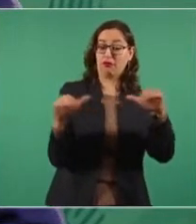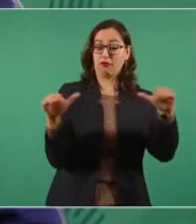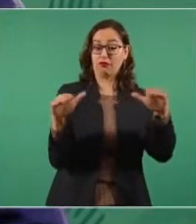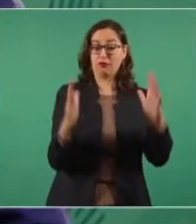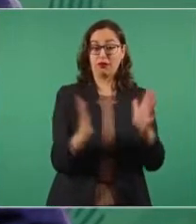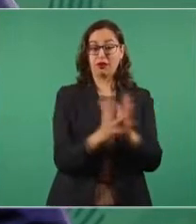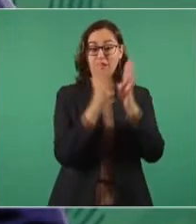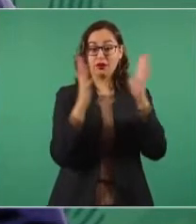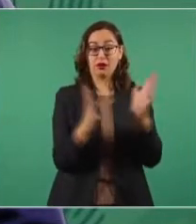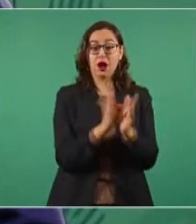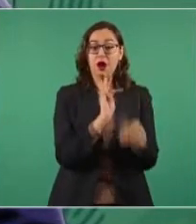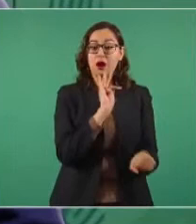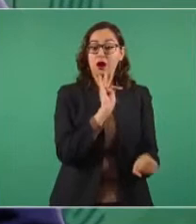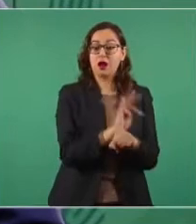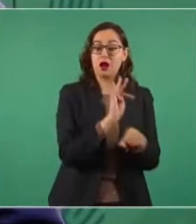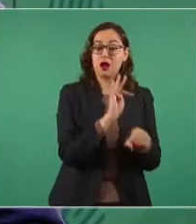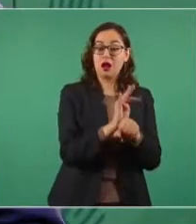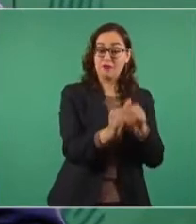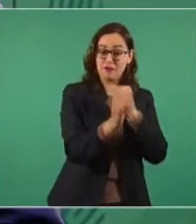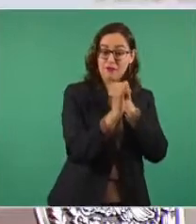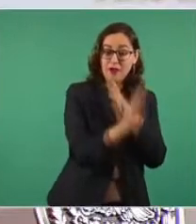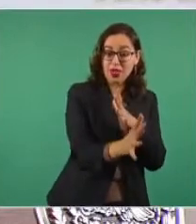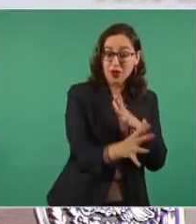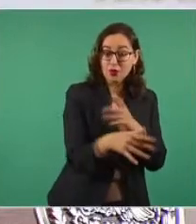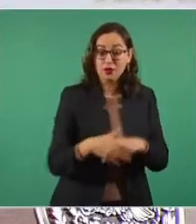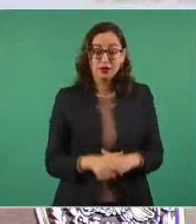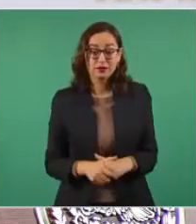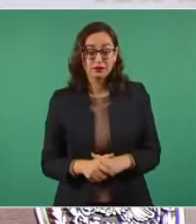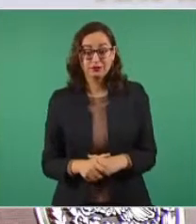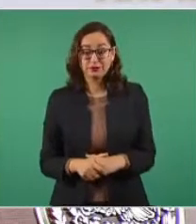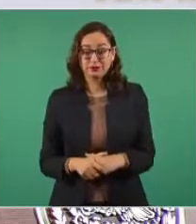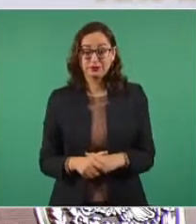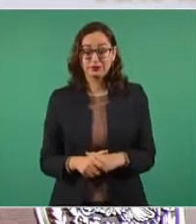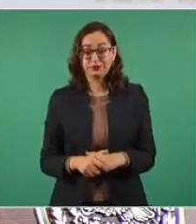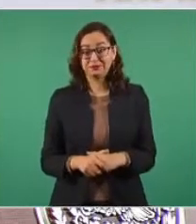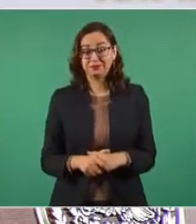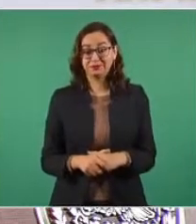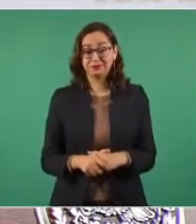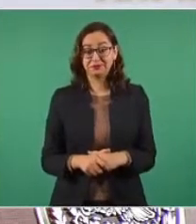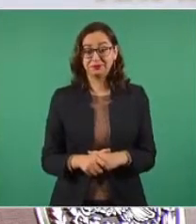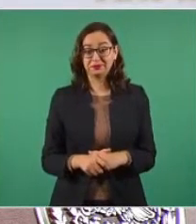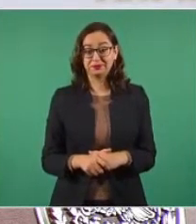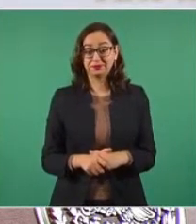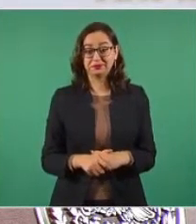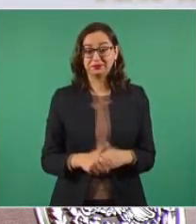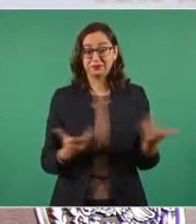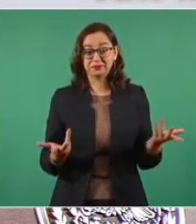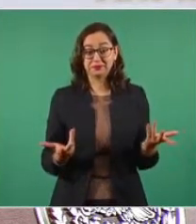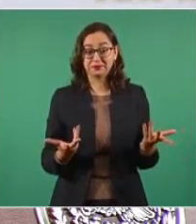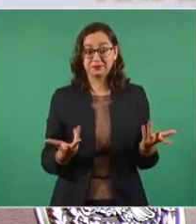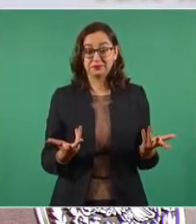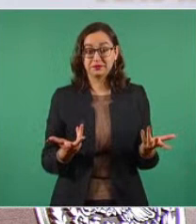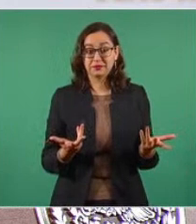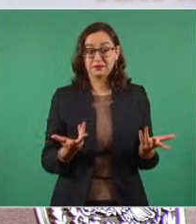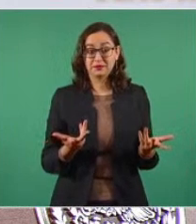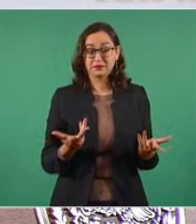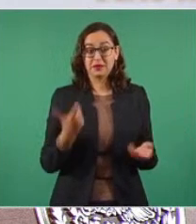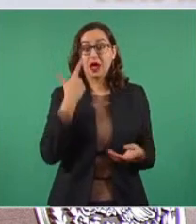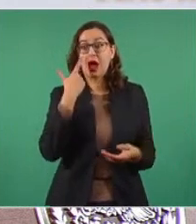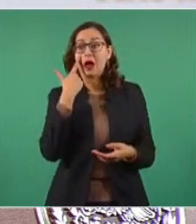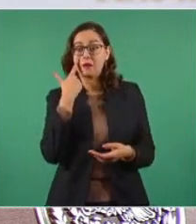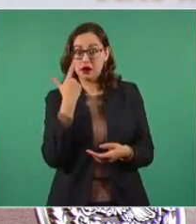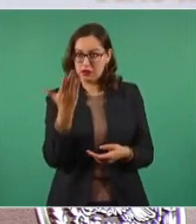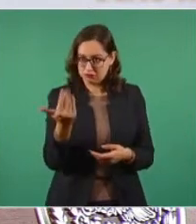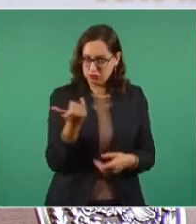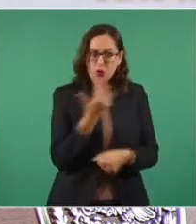y avalando el fraude no pidiendo la